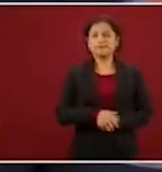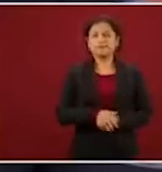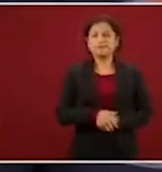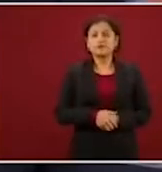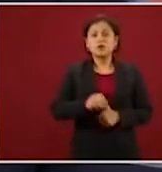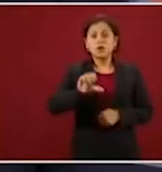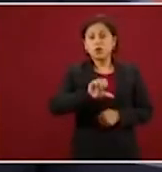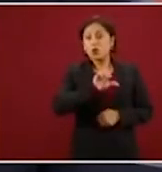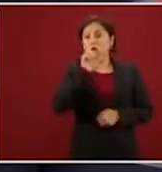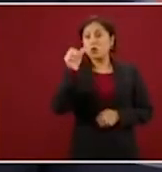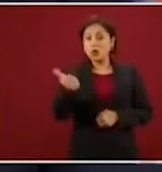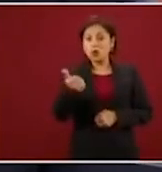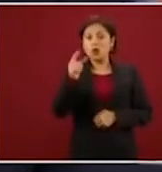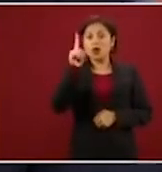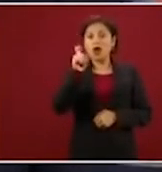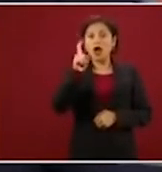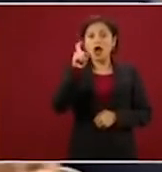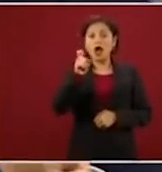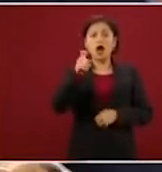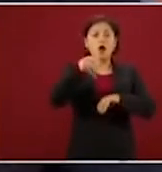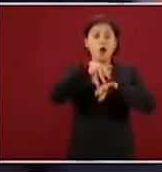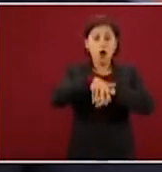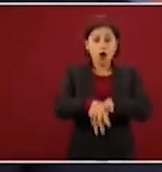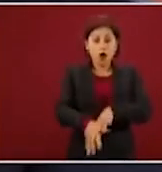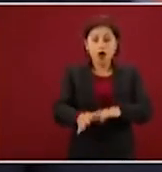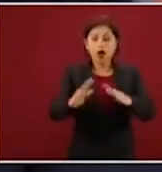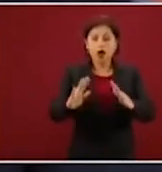otras presas, les diría